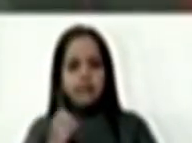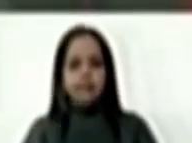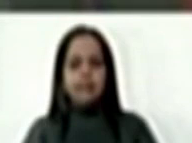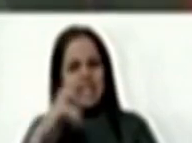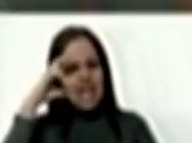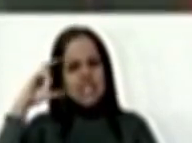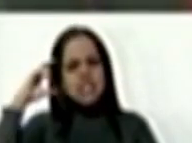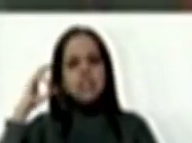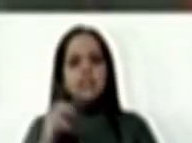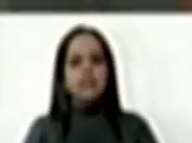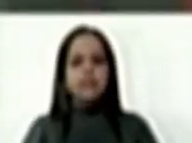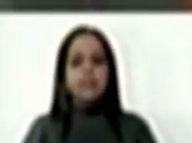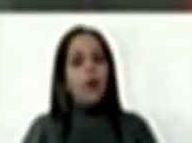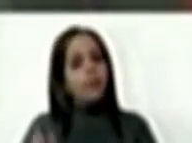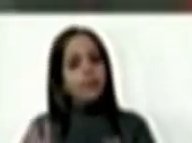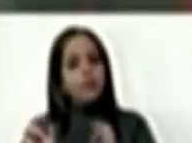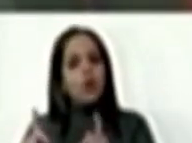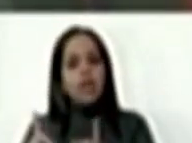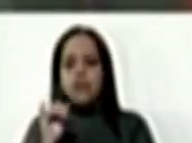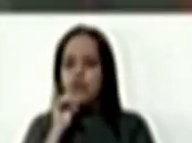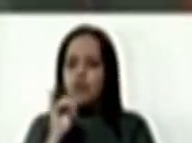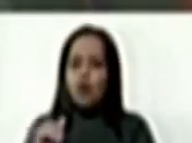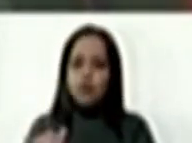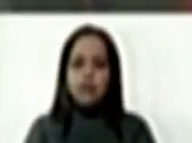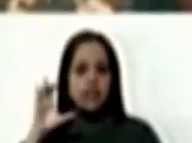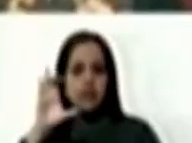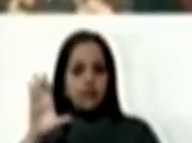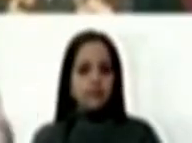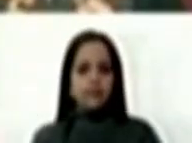comunitario. Bueno, informa a